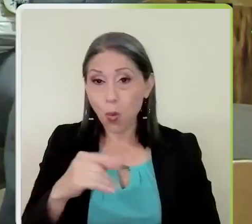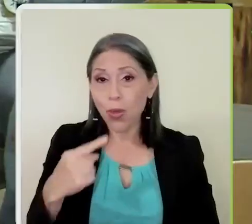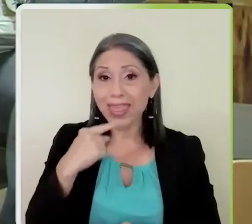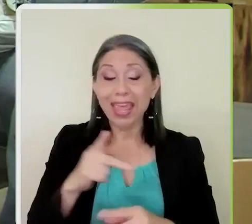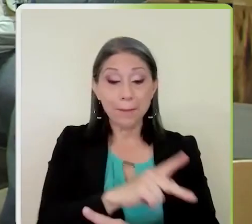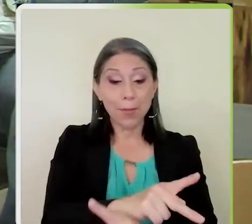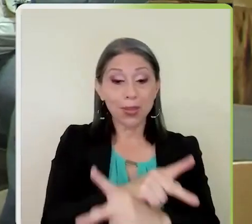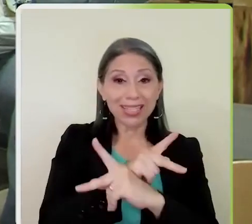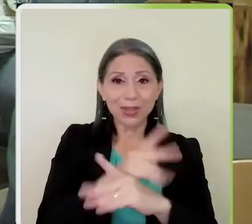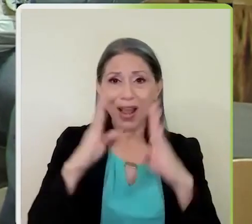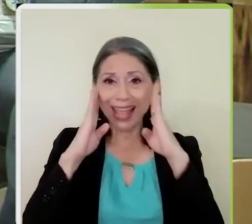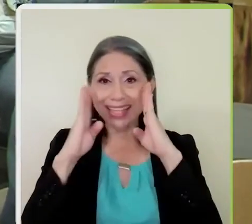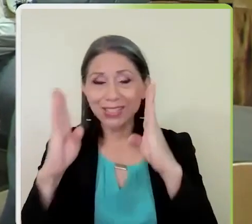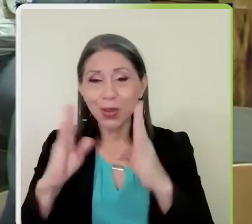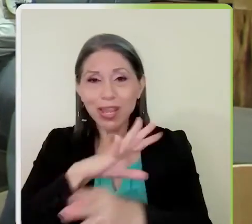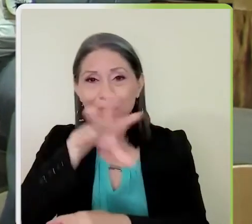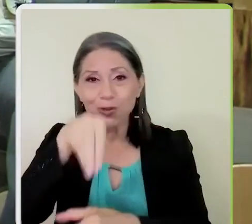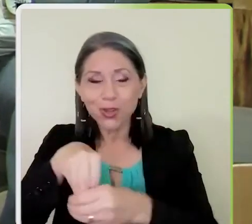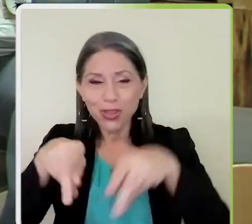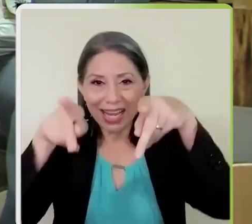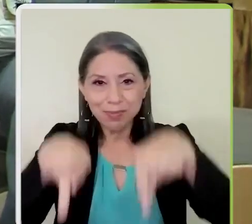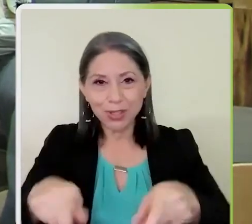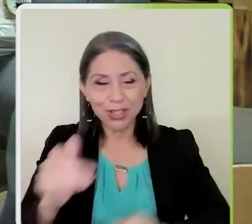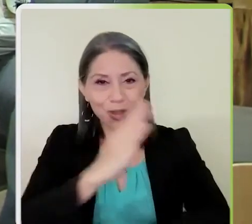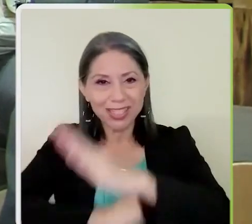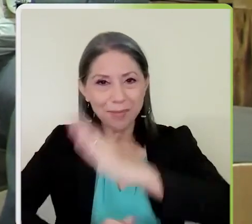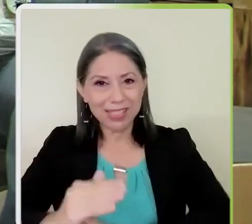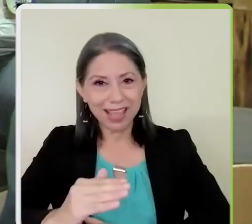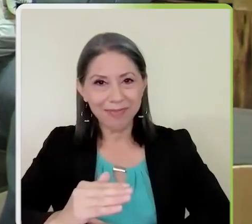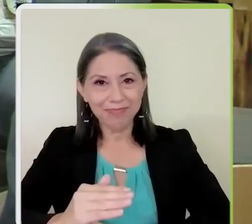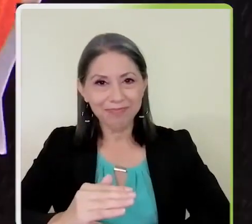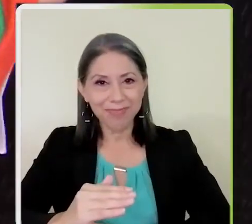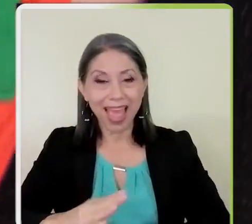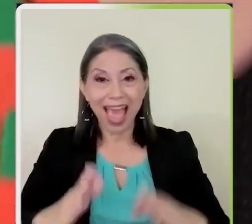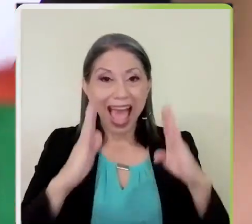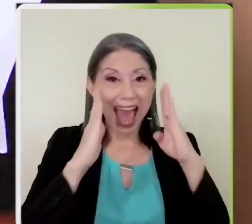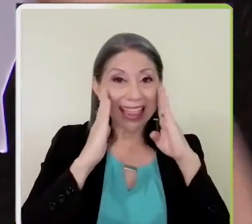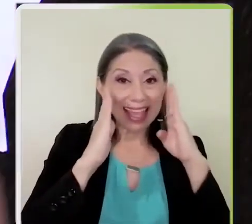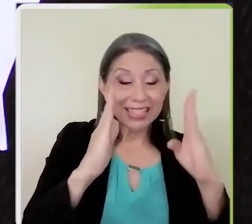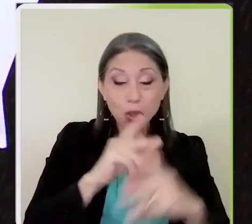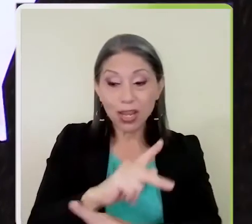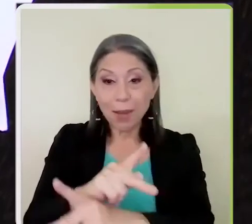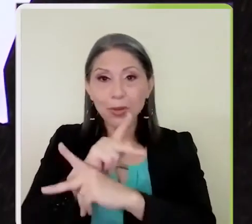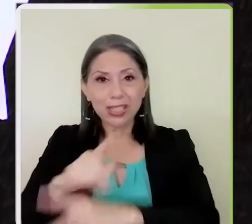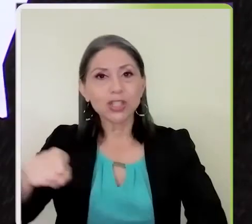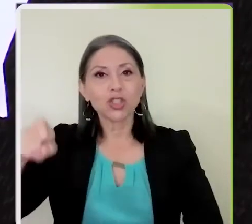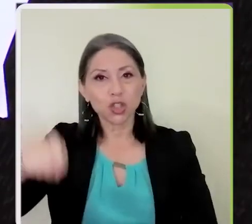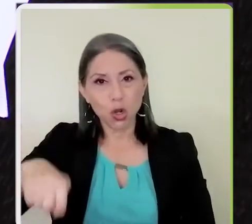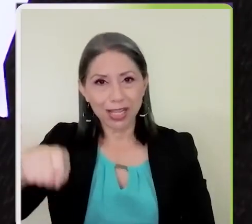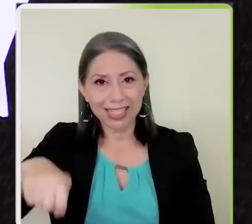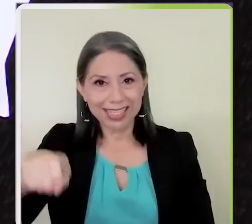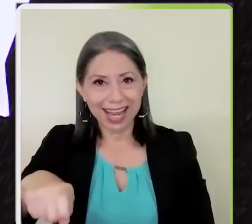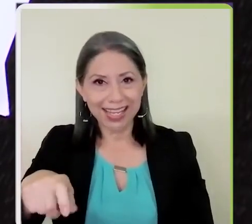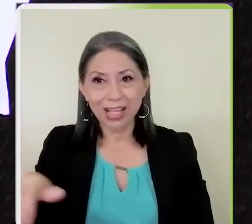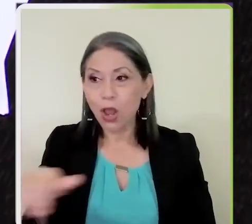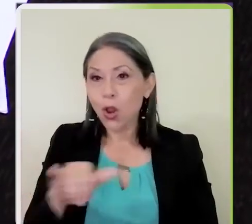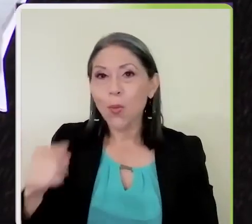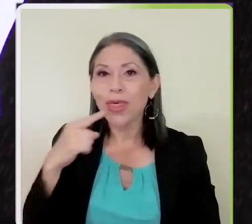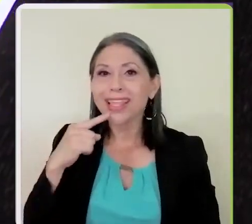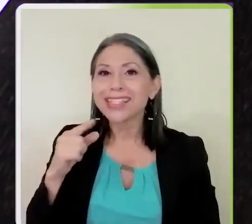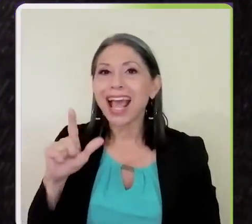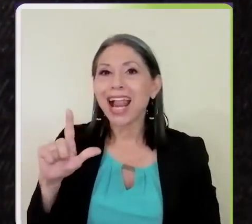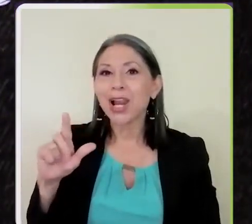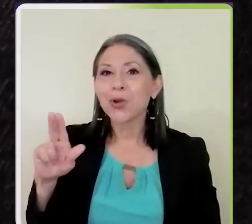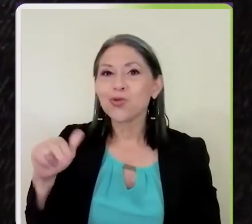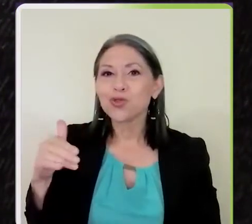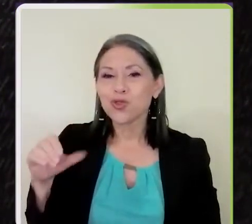la atención y la inclusión de las personas con discapacidad. La atención y la protección que son necesarias, ¿verdad? Como decía